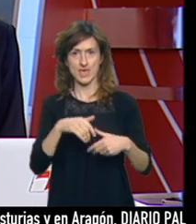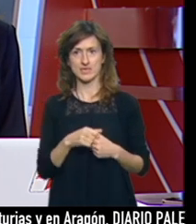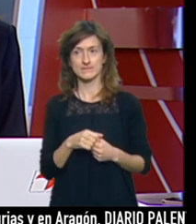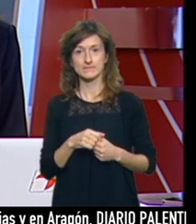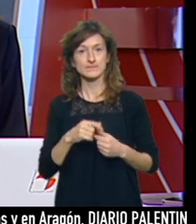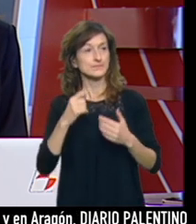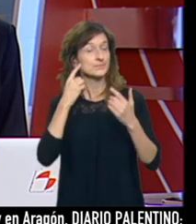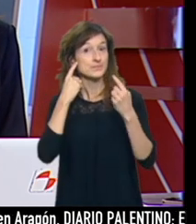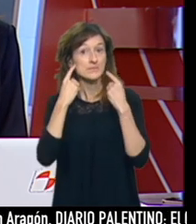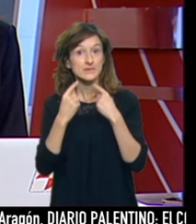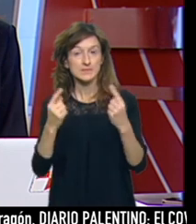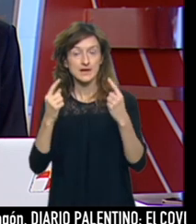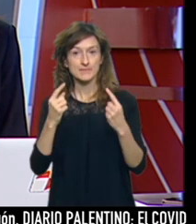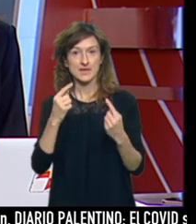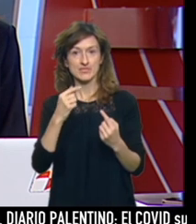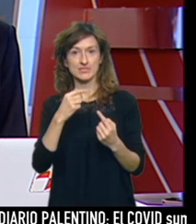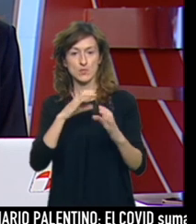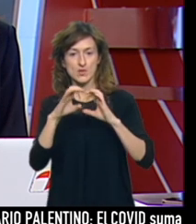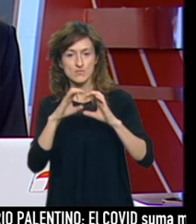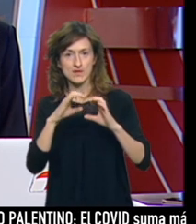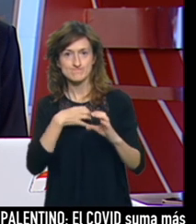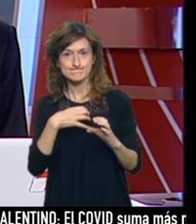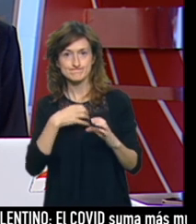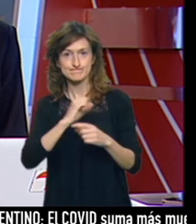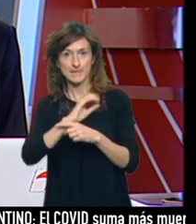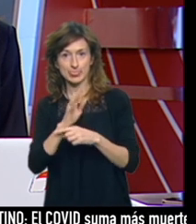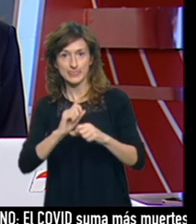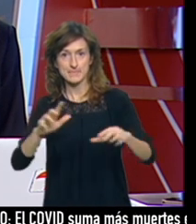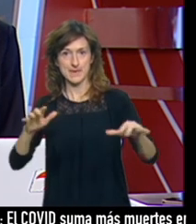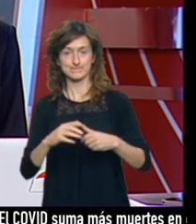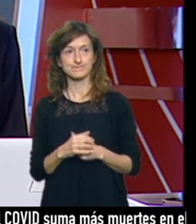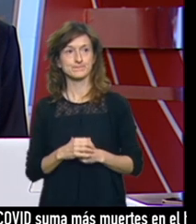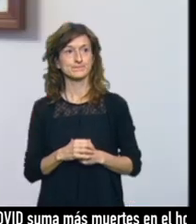vez que se quedan sin línea y temen quedarse incomunicados en plena pandemia.